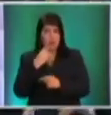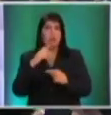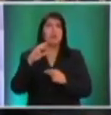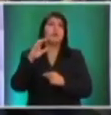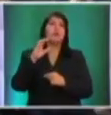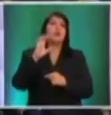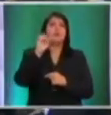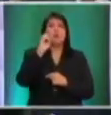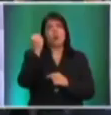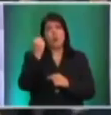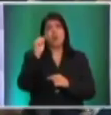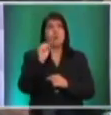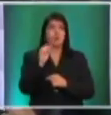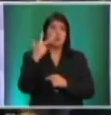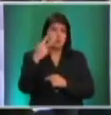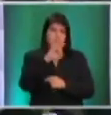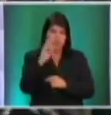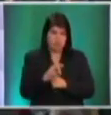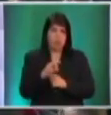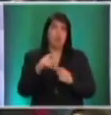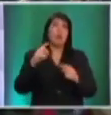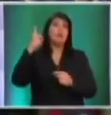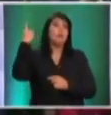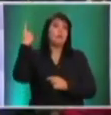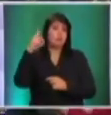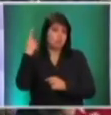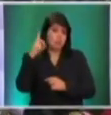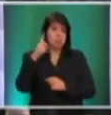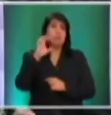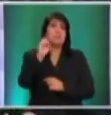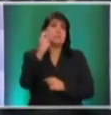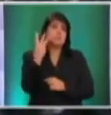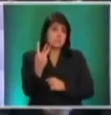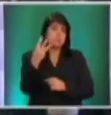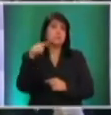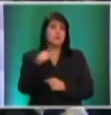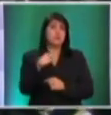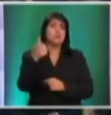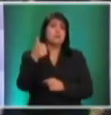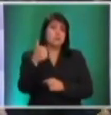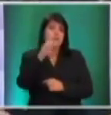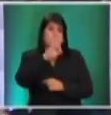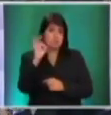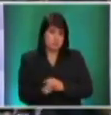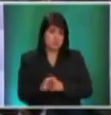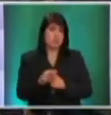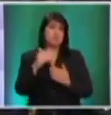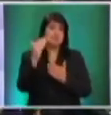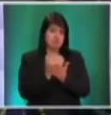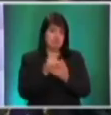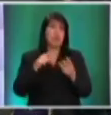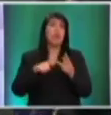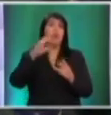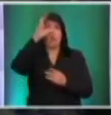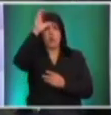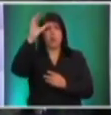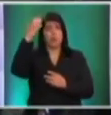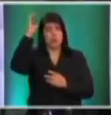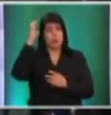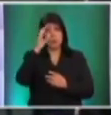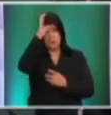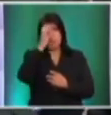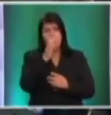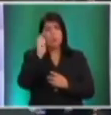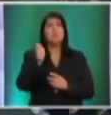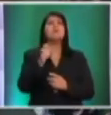generar empleos empleos que afortunadamente con el apoyo del presidente de mexico con el apoyo de iu el impulso del gobernador